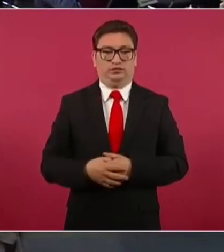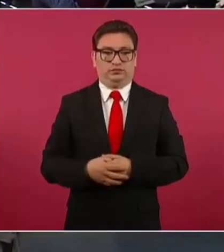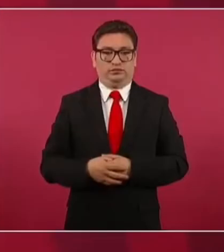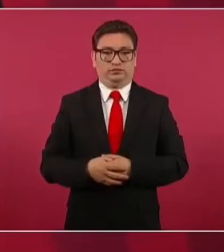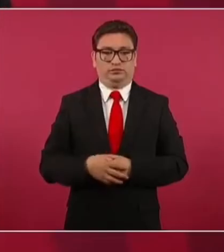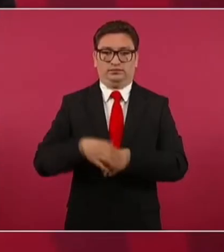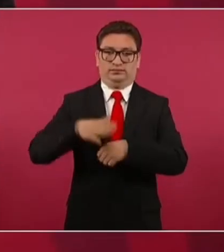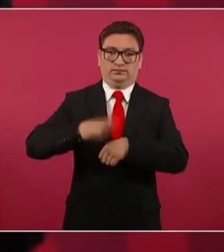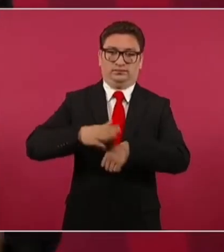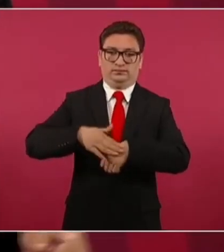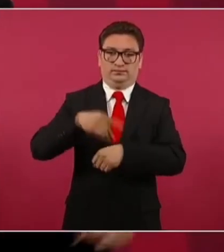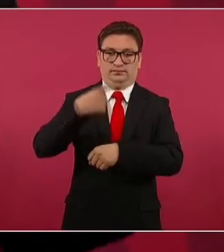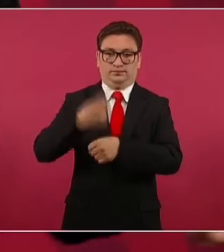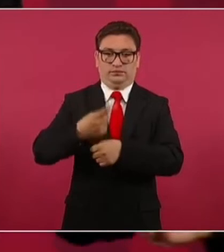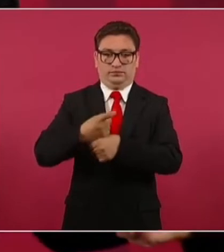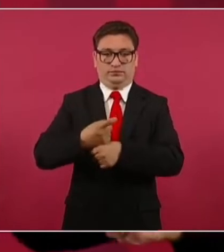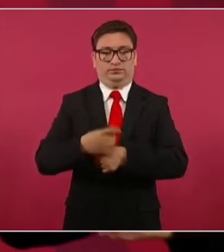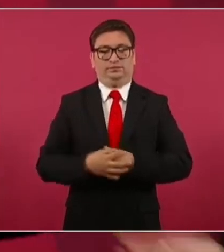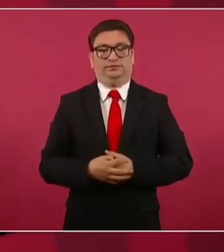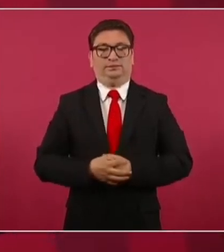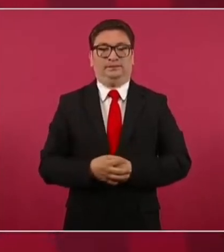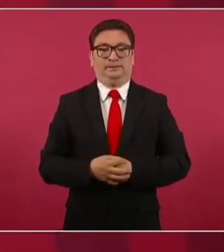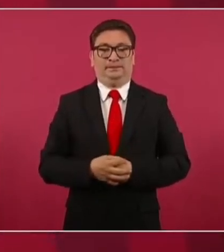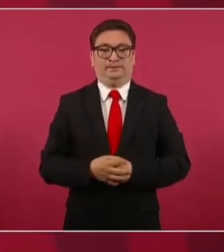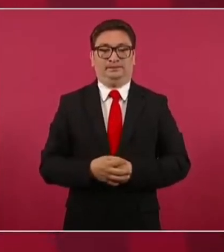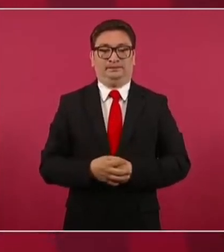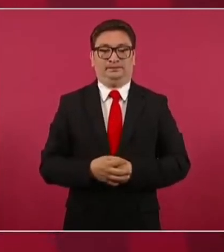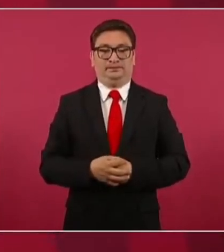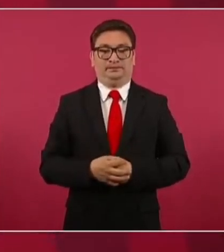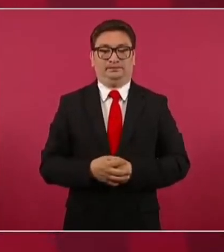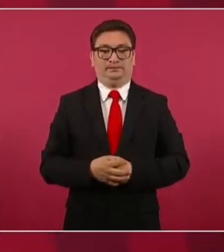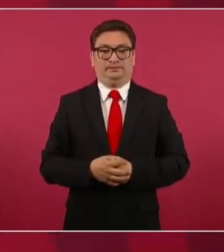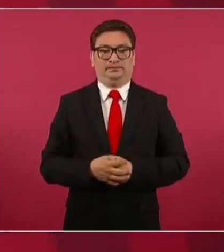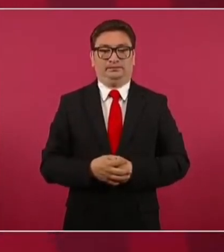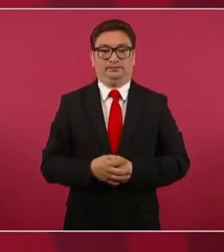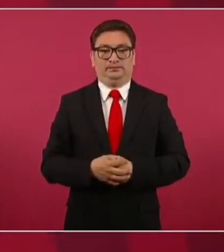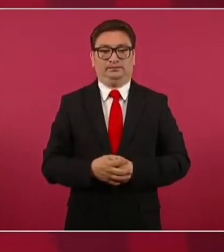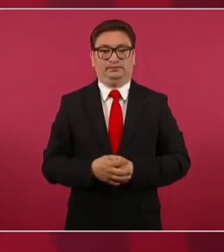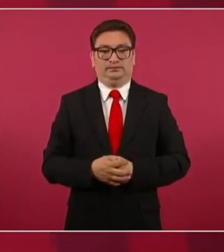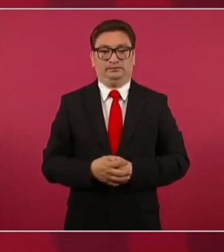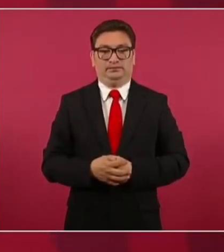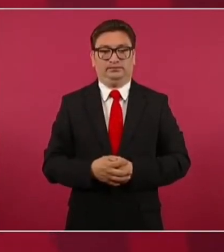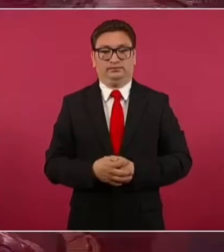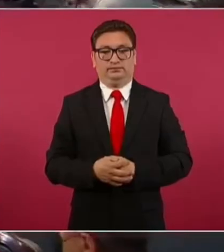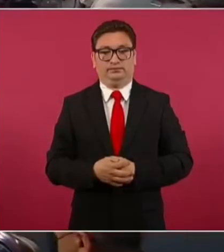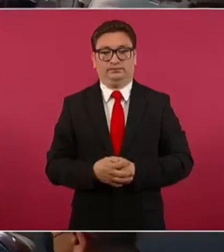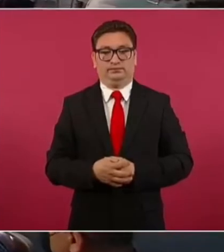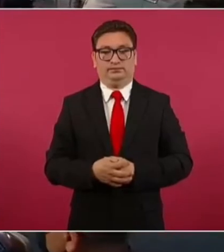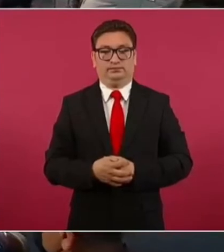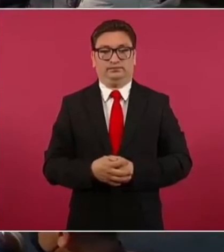primera llamada. Señor presidente,